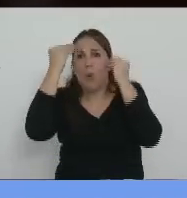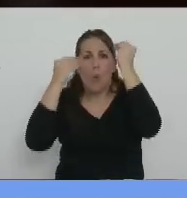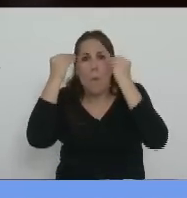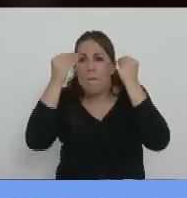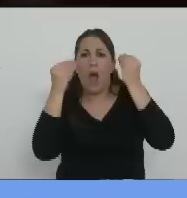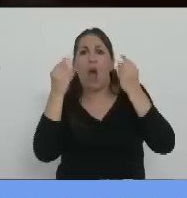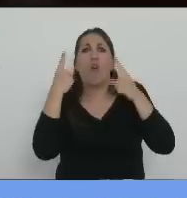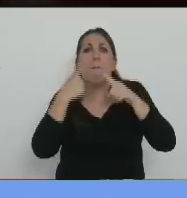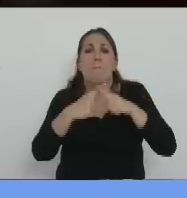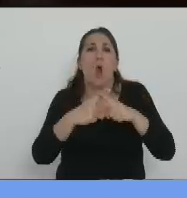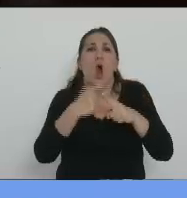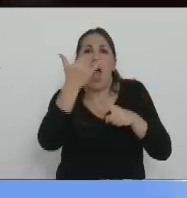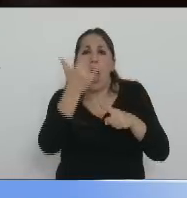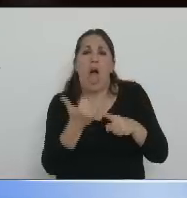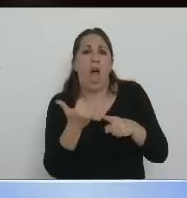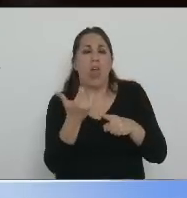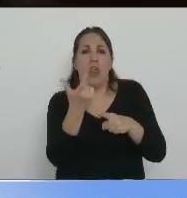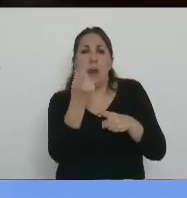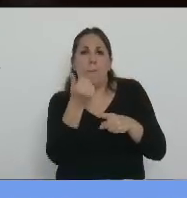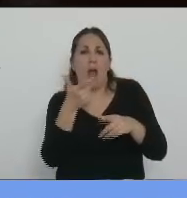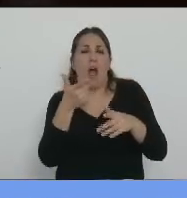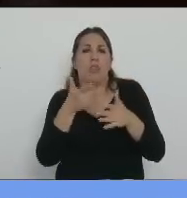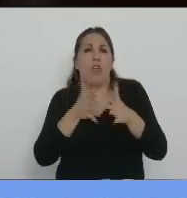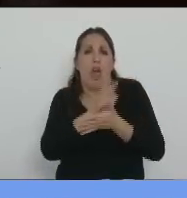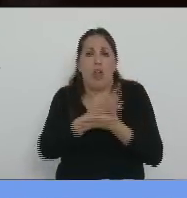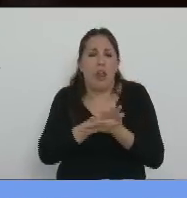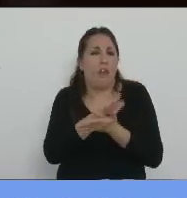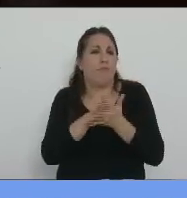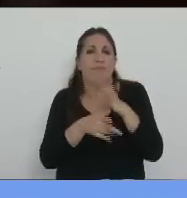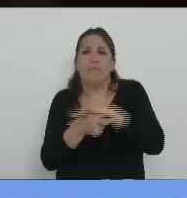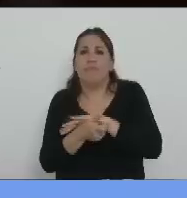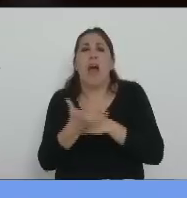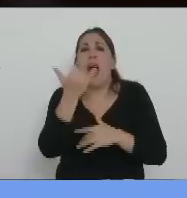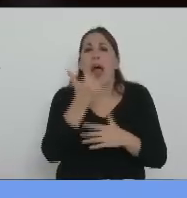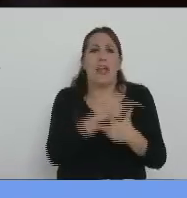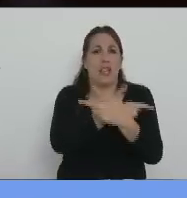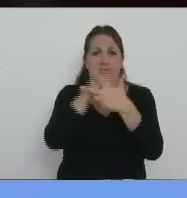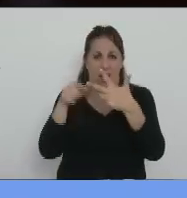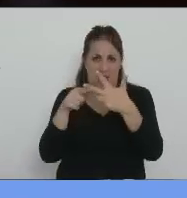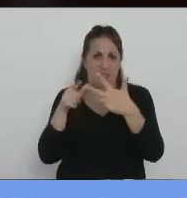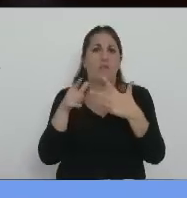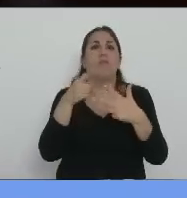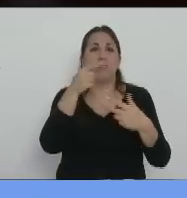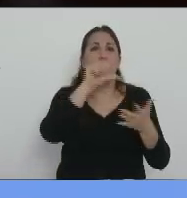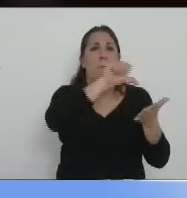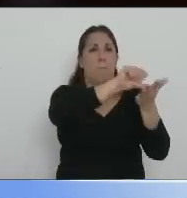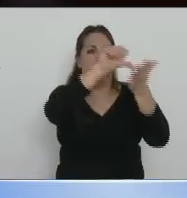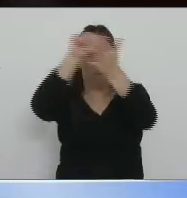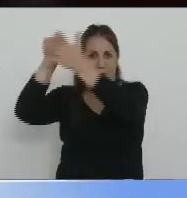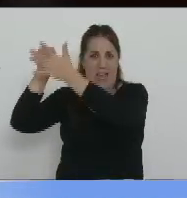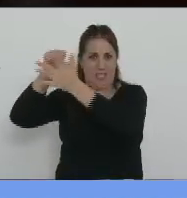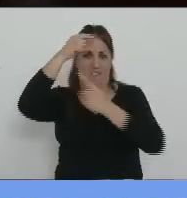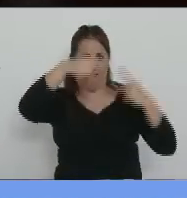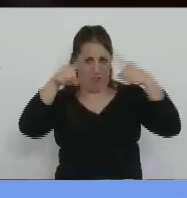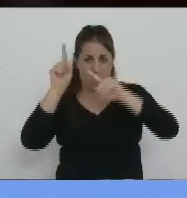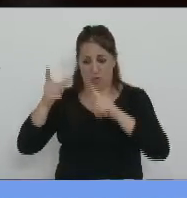que existe en las guaridas fiscales acá se habla de los convenios min hay tres tipos de convenios multilaterales que son los que firmó argentina